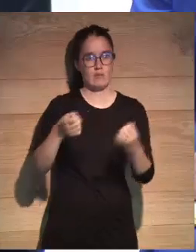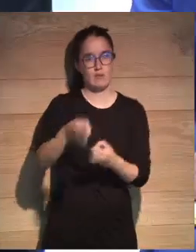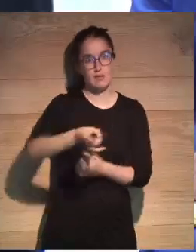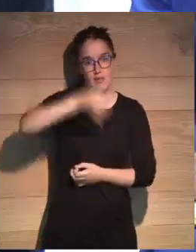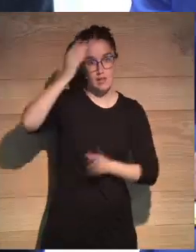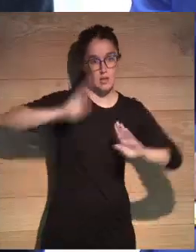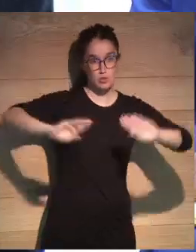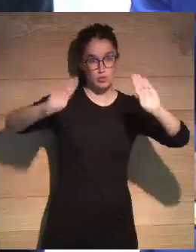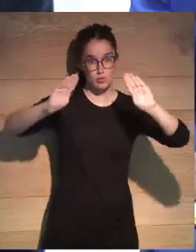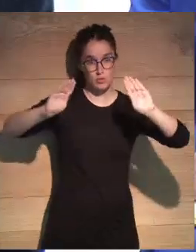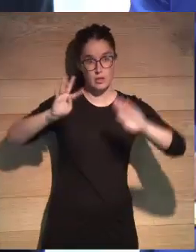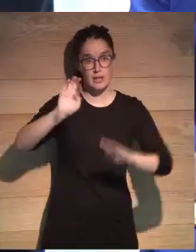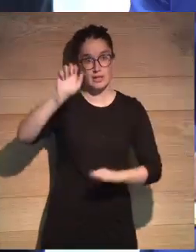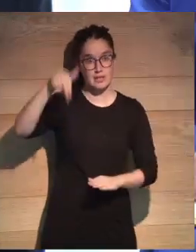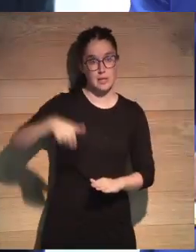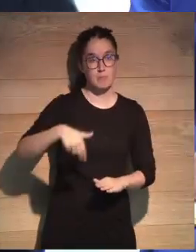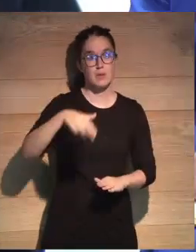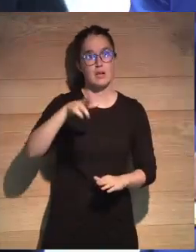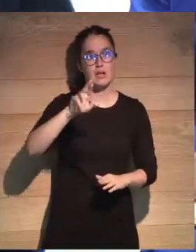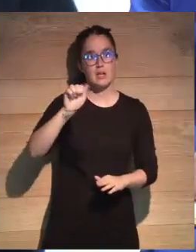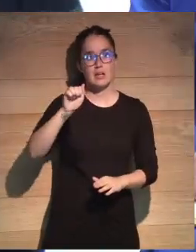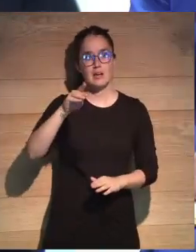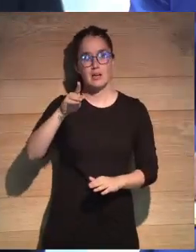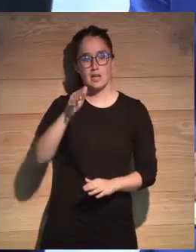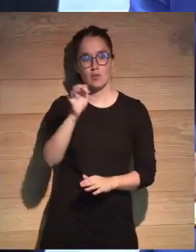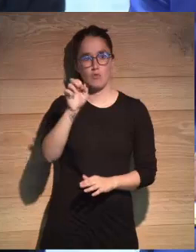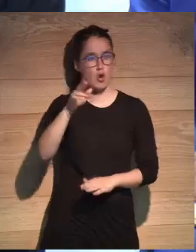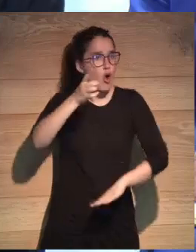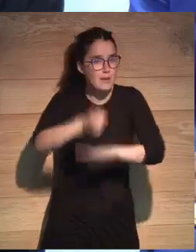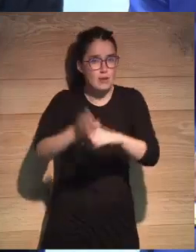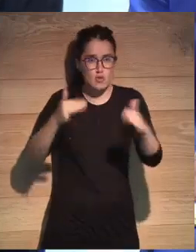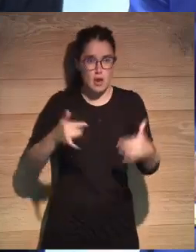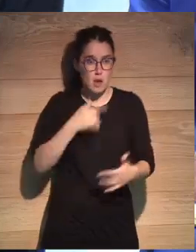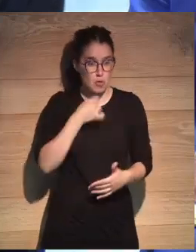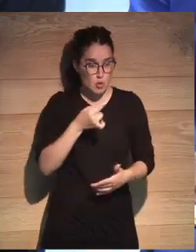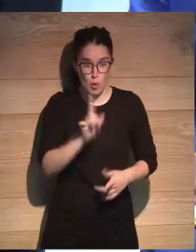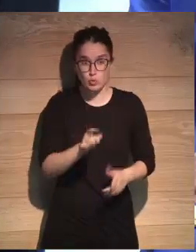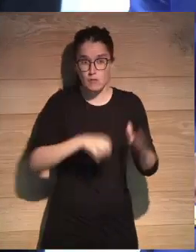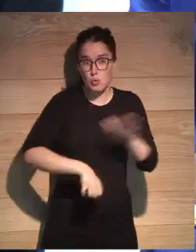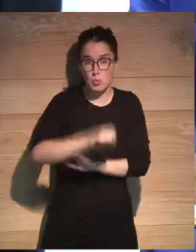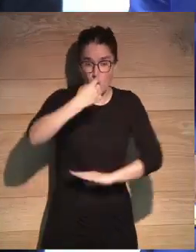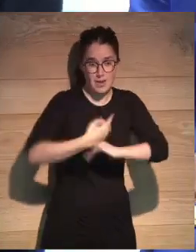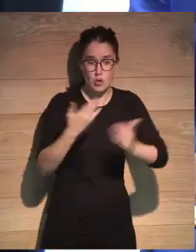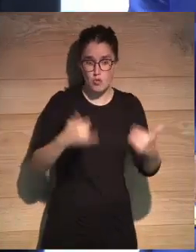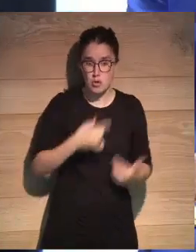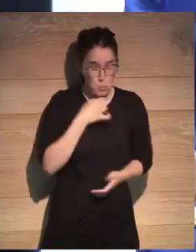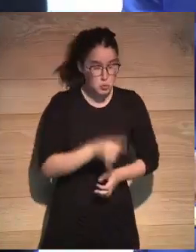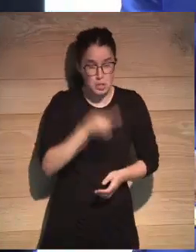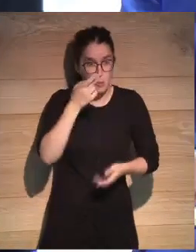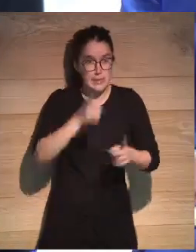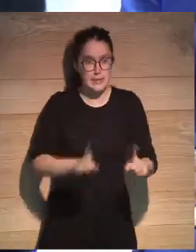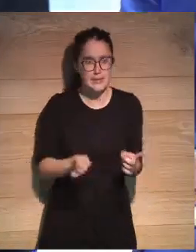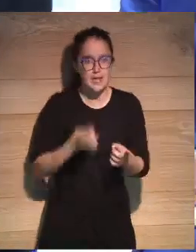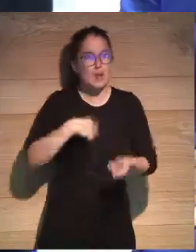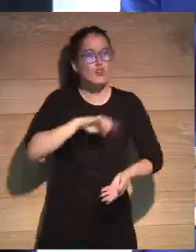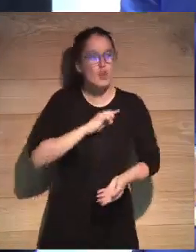esa idea de Tim Radford. Es que no están obligados. Igual que yo no estoy obligada a que me guste el fútbol y no me gusta y no me interesa. ¿Qué tenemos que